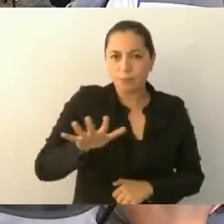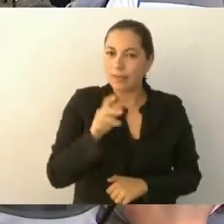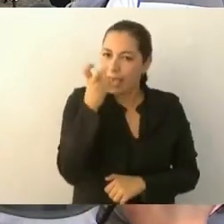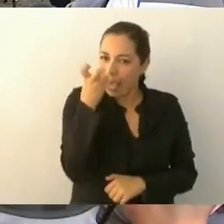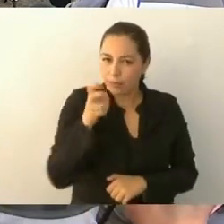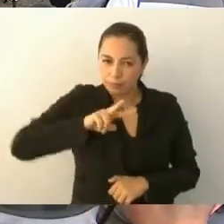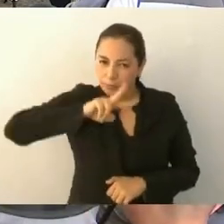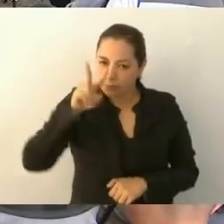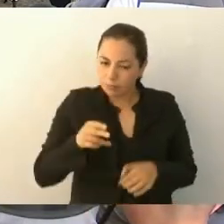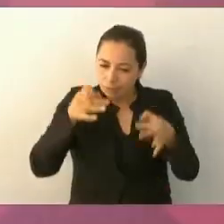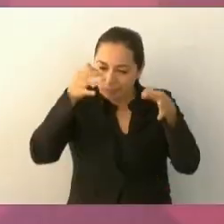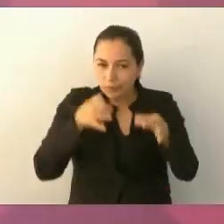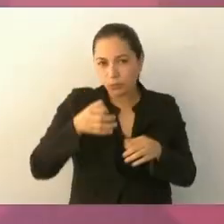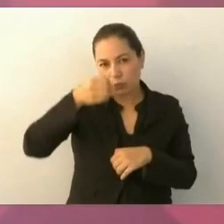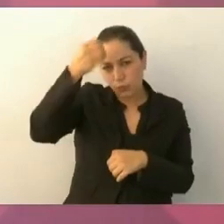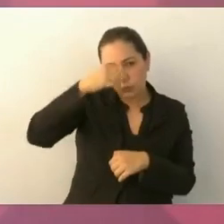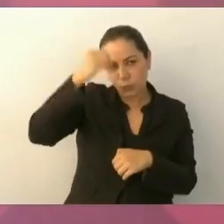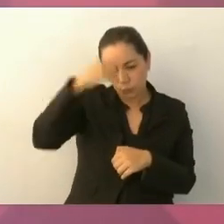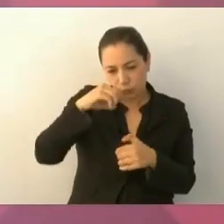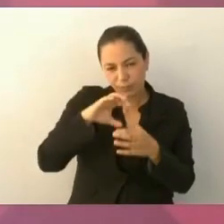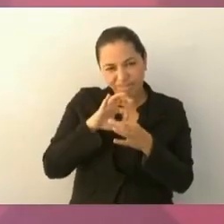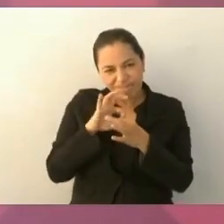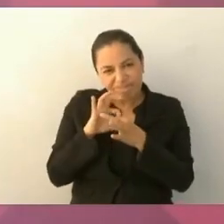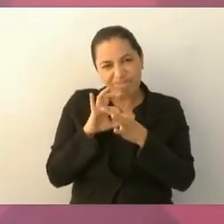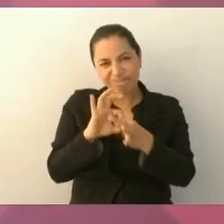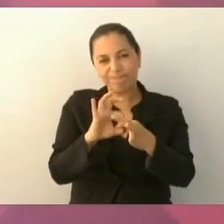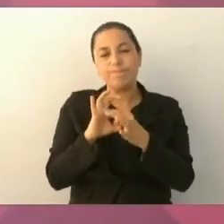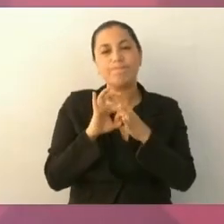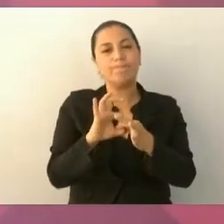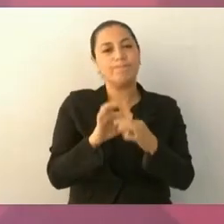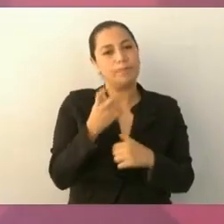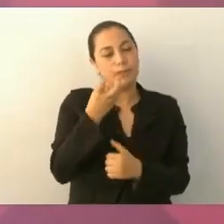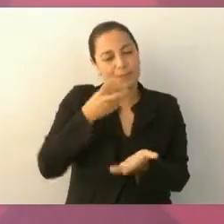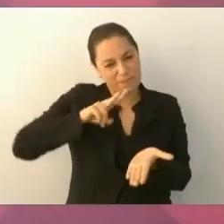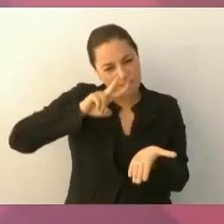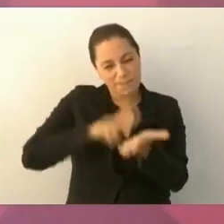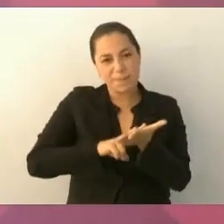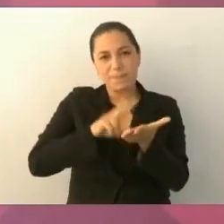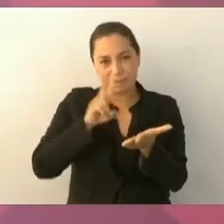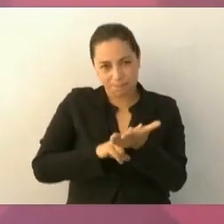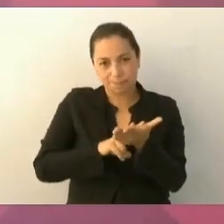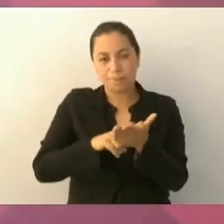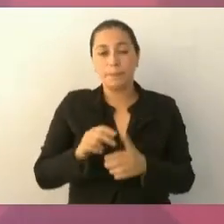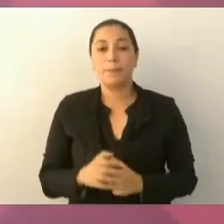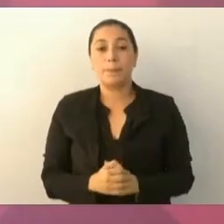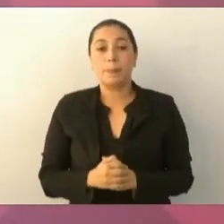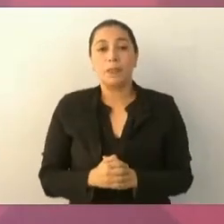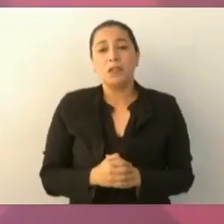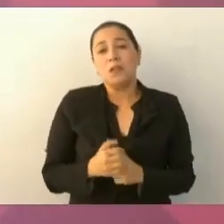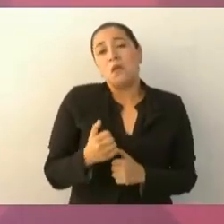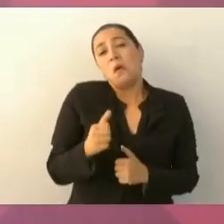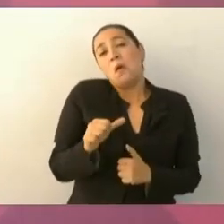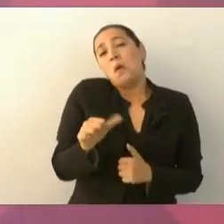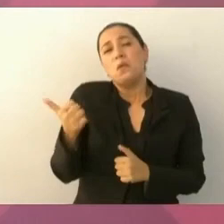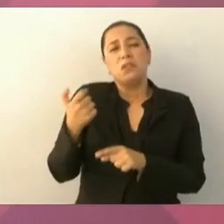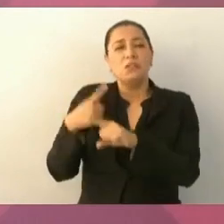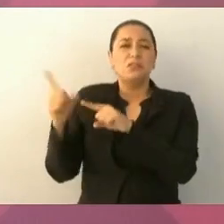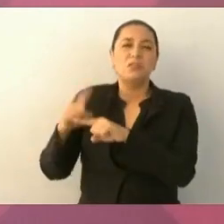verdadera democracia, la auténtica democracia. Lo demás no es